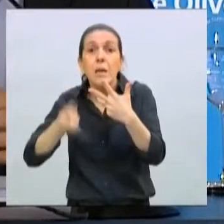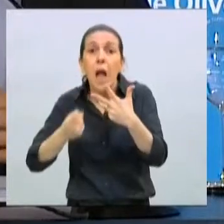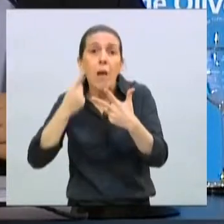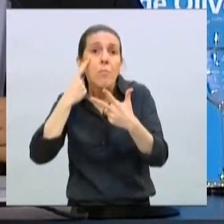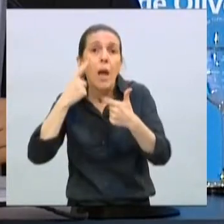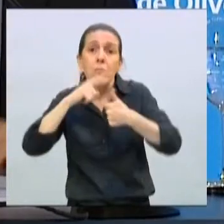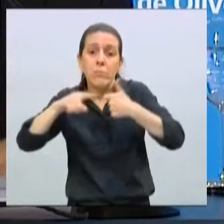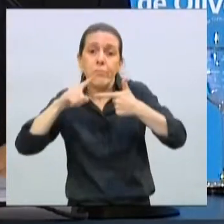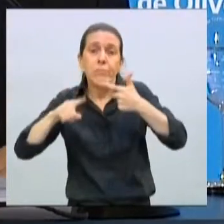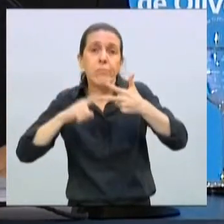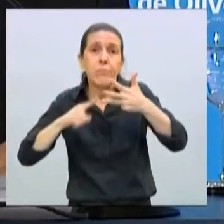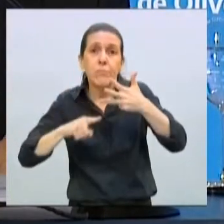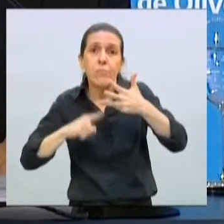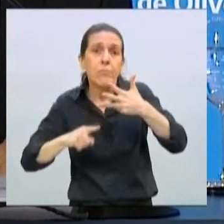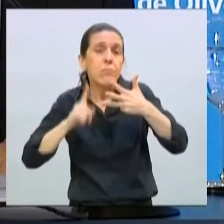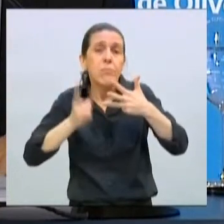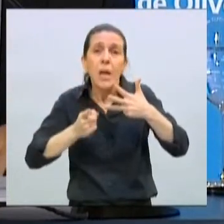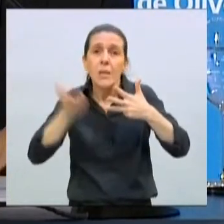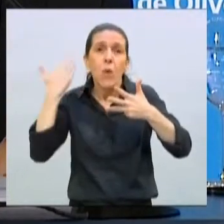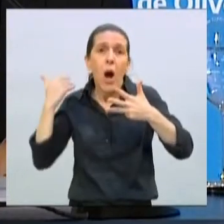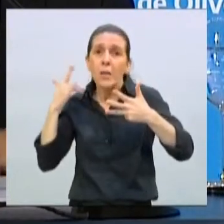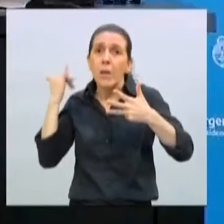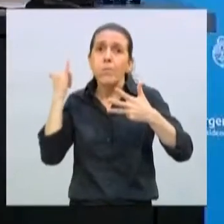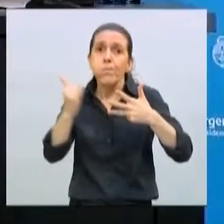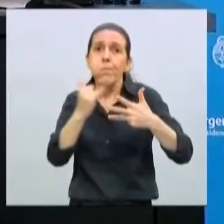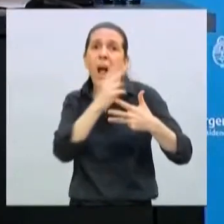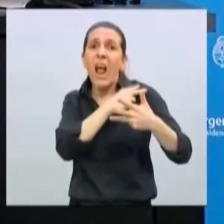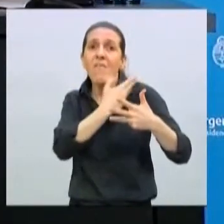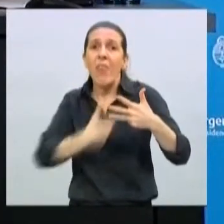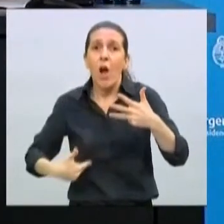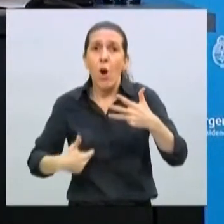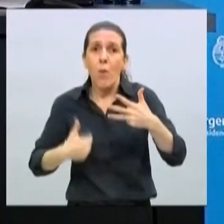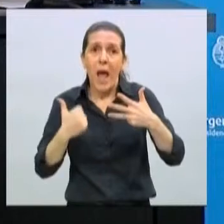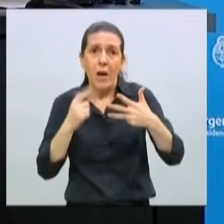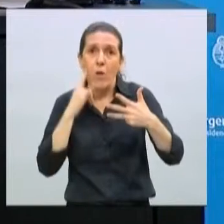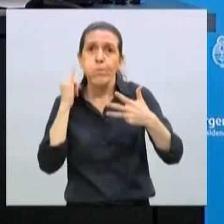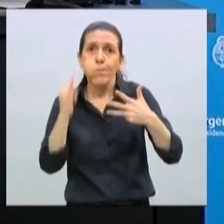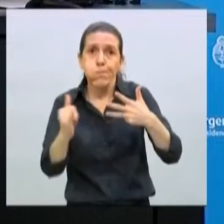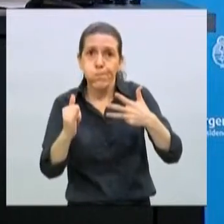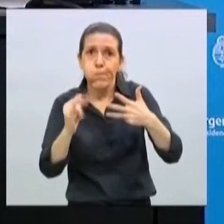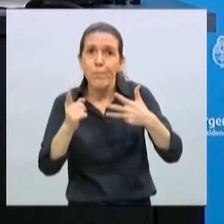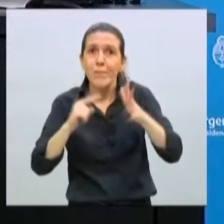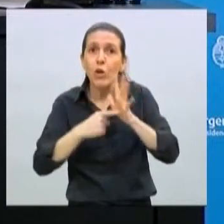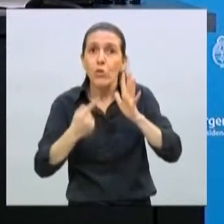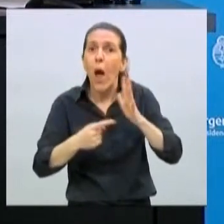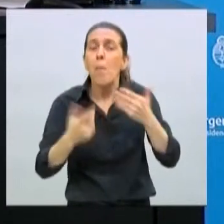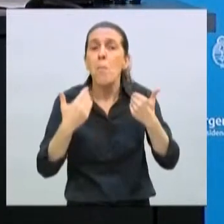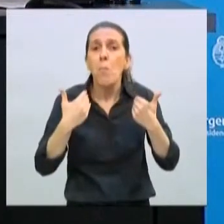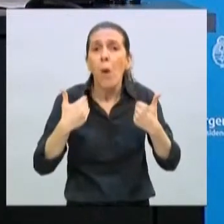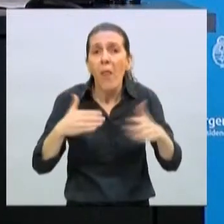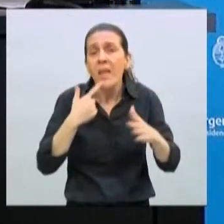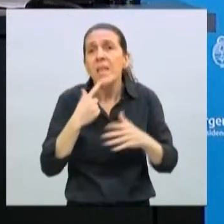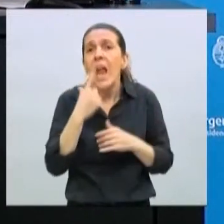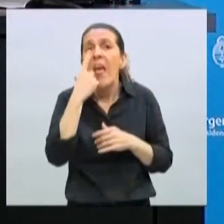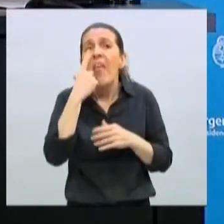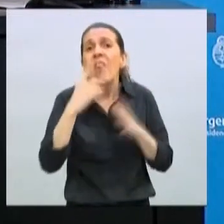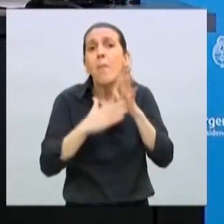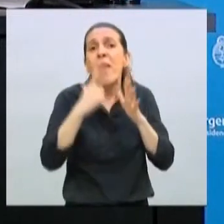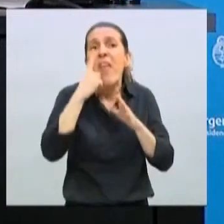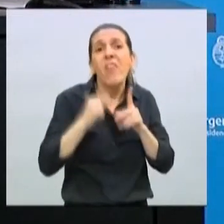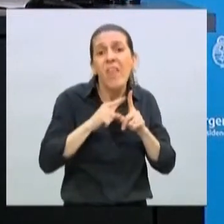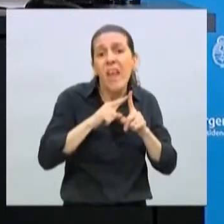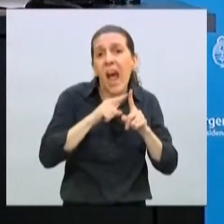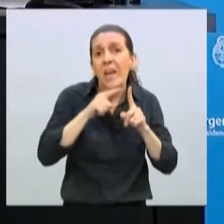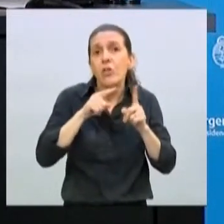lo que decía recién el jefe de gobierno de la ciudad, que puede ser o por días